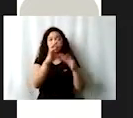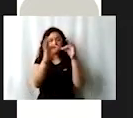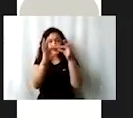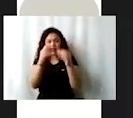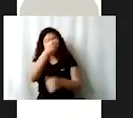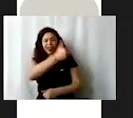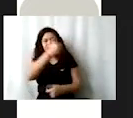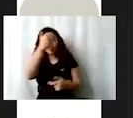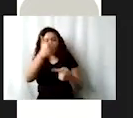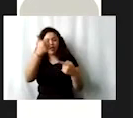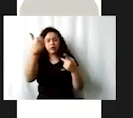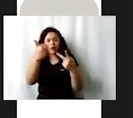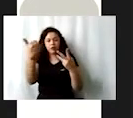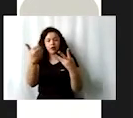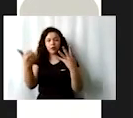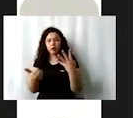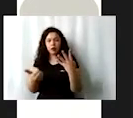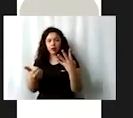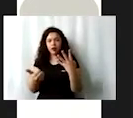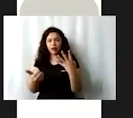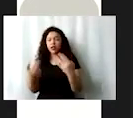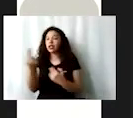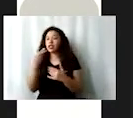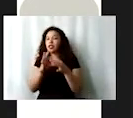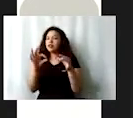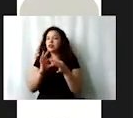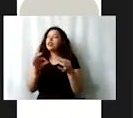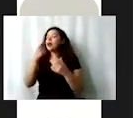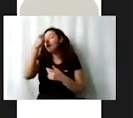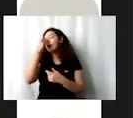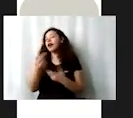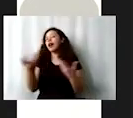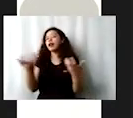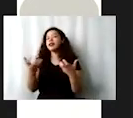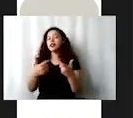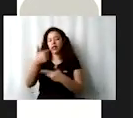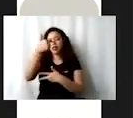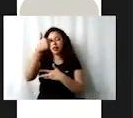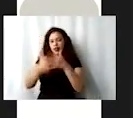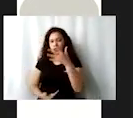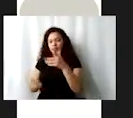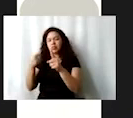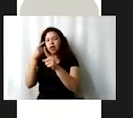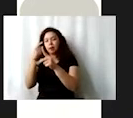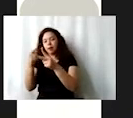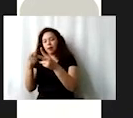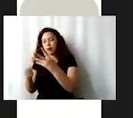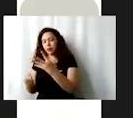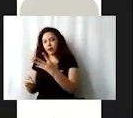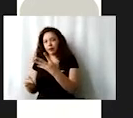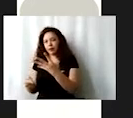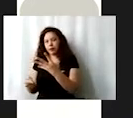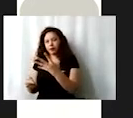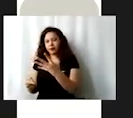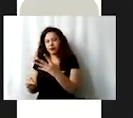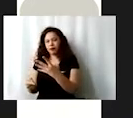De cada uno de estos puestos para que tú puedas hacer un listado específicamente de esto,